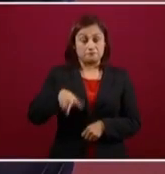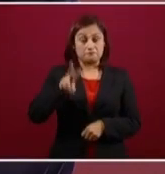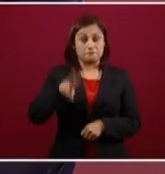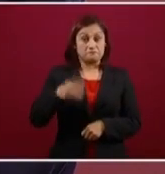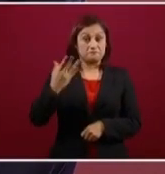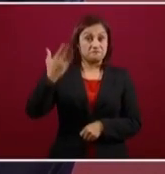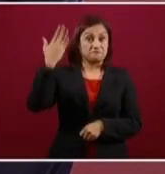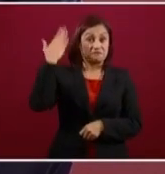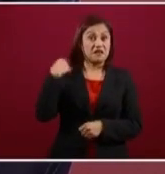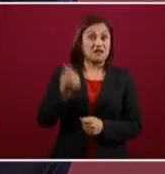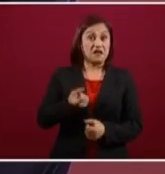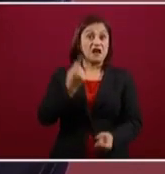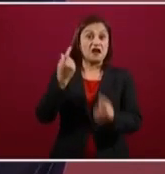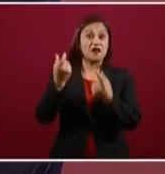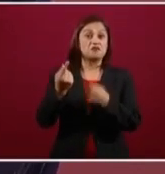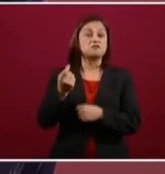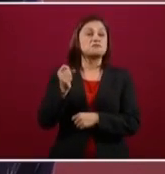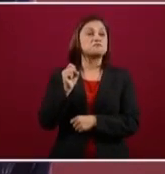Además,